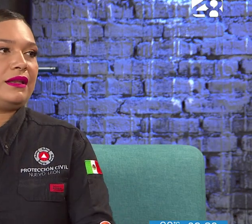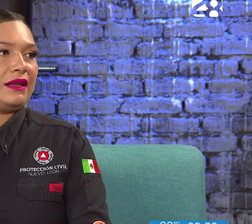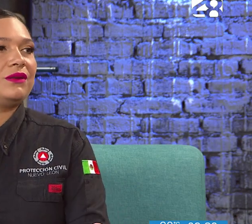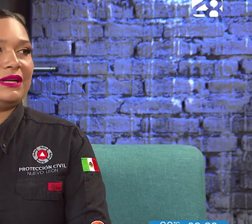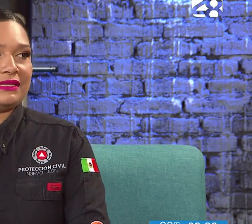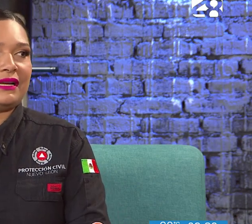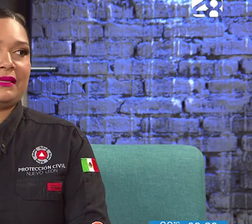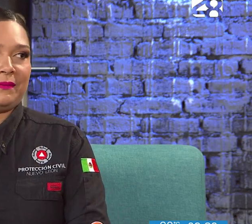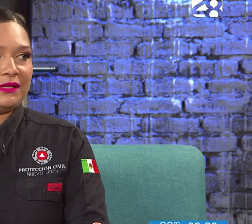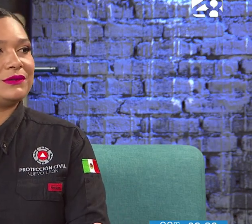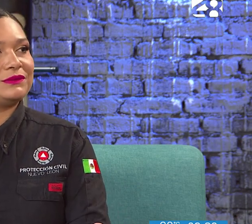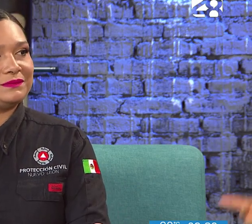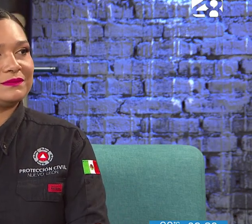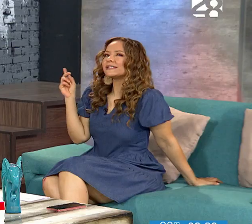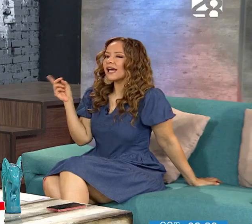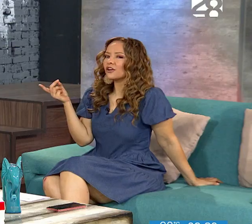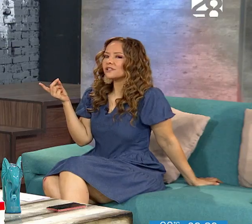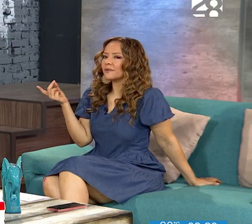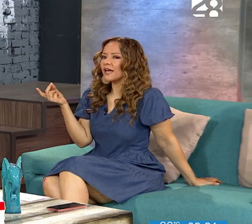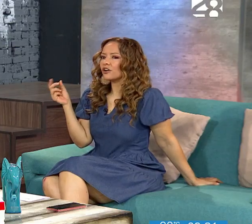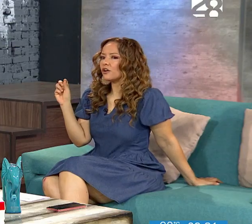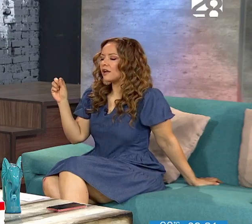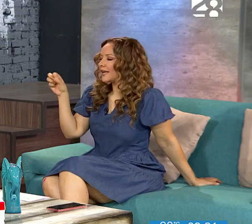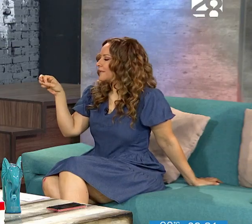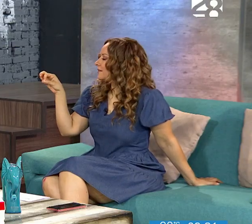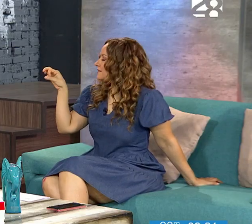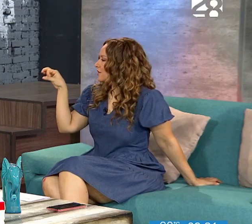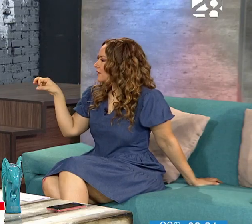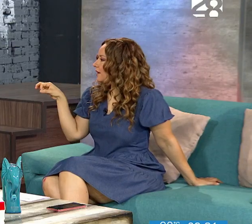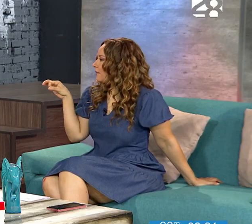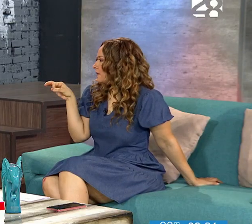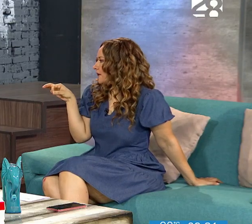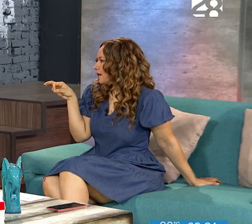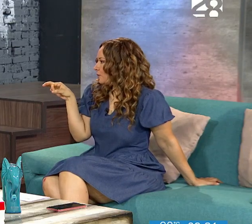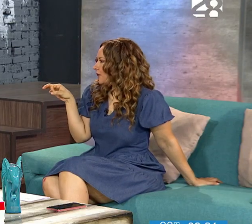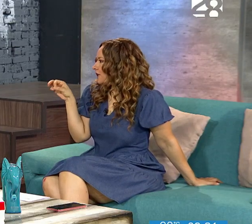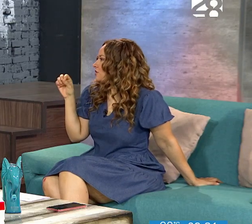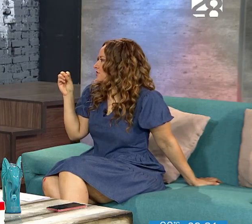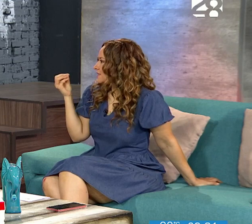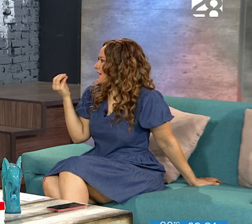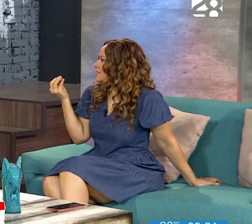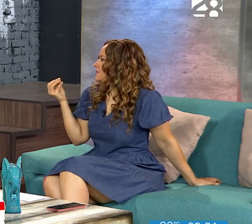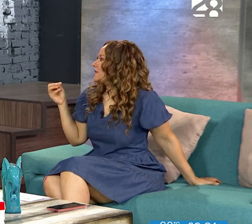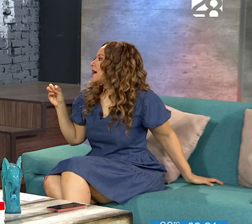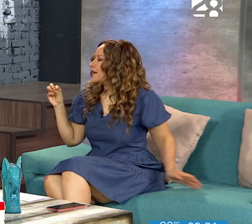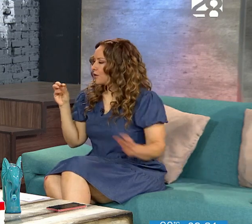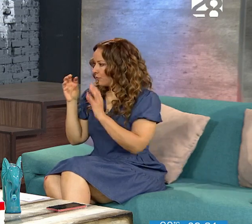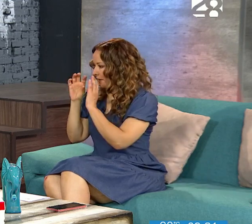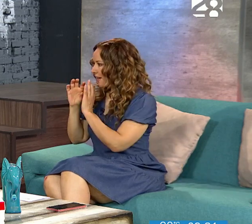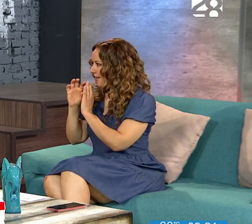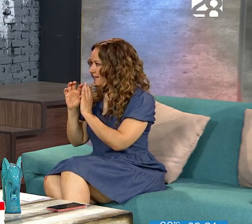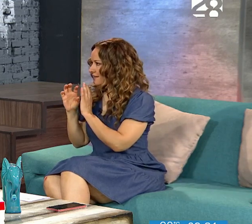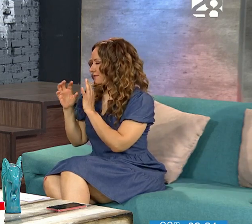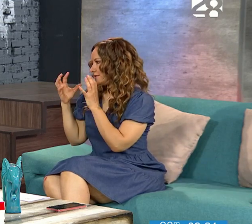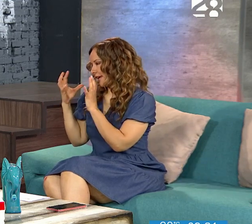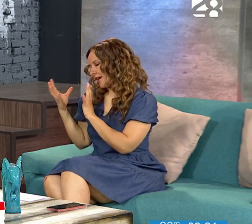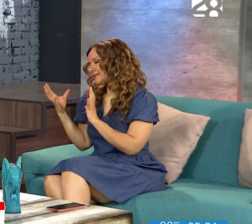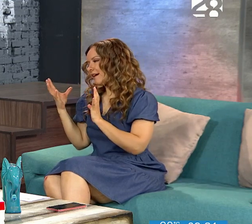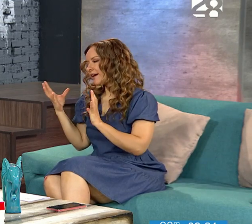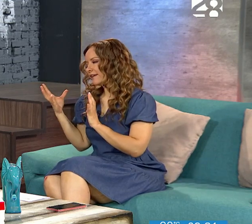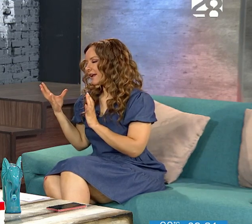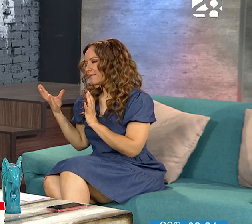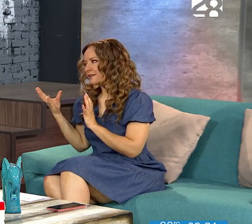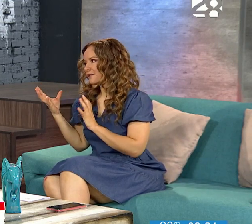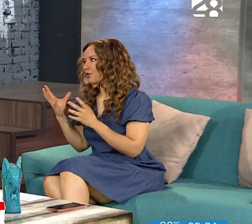o llegue a tener algún atragantamiento. Sí, pasa algo similar con la alimentación. El baby Led Winnie nos dice eso, o sea, un bebé que ya